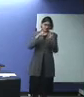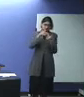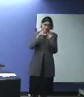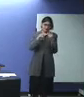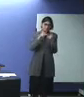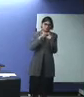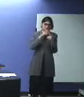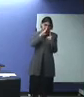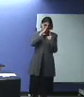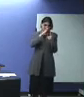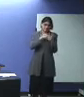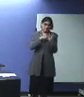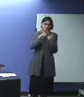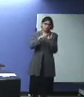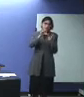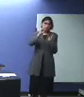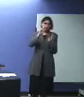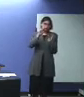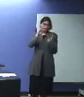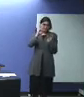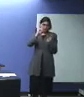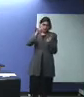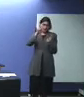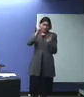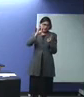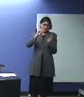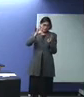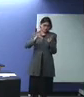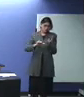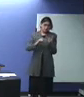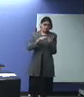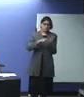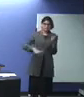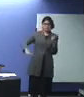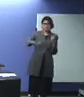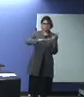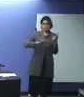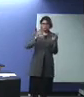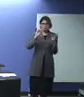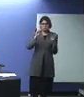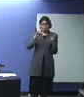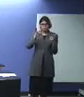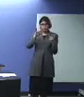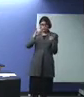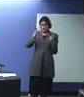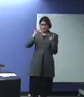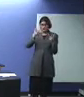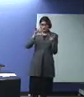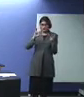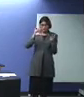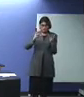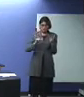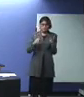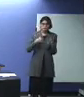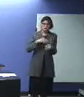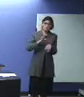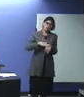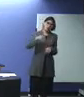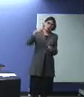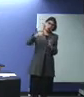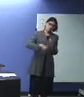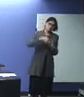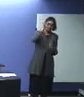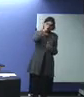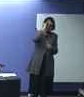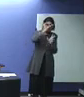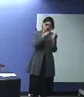es la objetiva, la otra es la subjetiva y la otra comunitaria. Para no irme tan lejos y irme a explicaciones